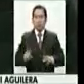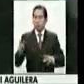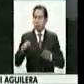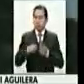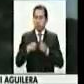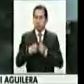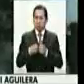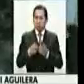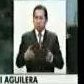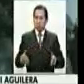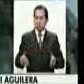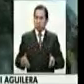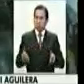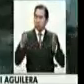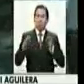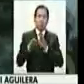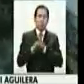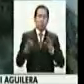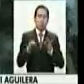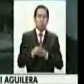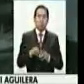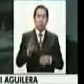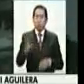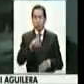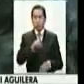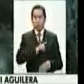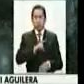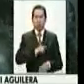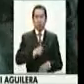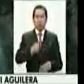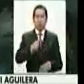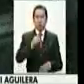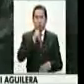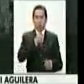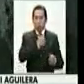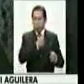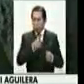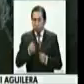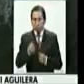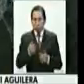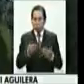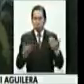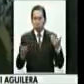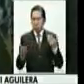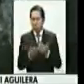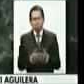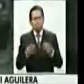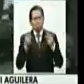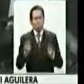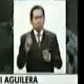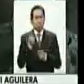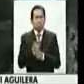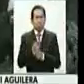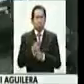estructura. Debemos agradecer a los bomberos del municipio y bomberos de la policía porque acudieron inmediatamente a